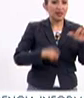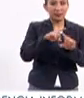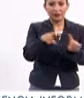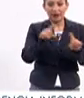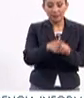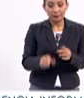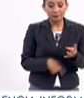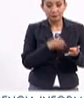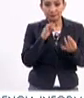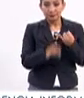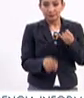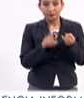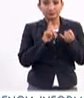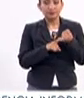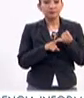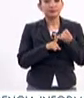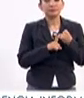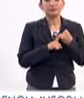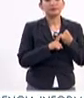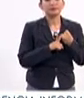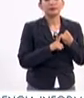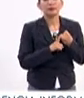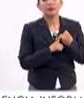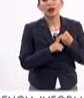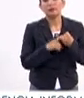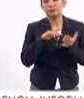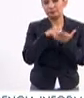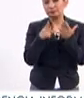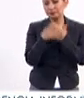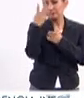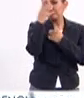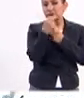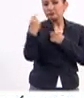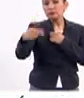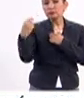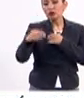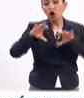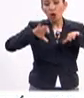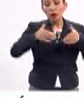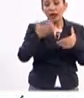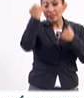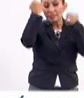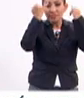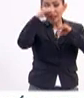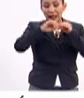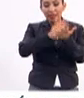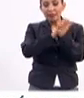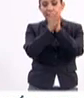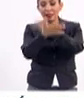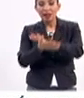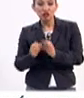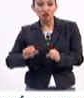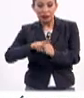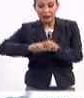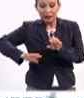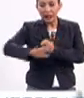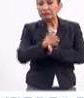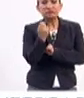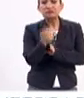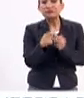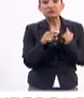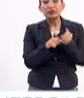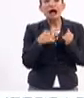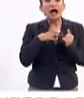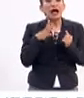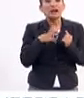Y finalmente, un proyecto muy bonito que se llama Comunidades Creativas y Transformación Social, en donde